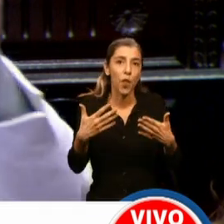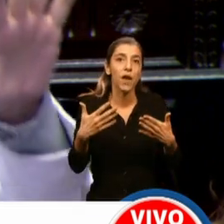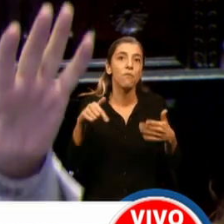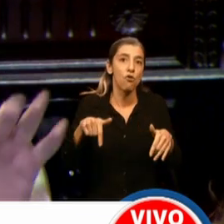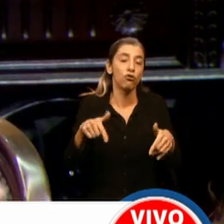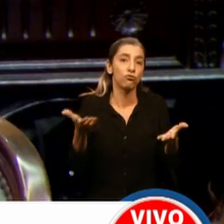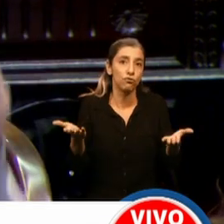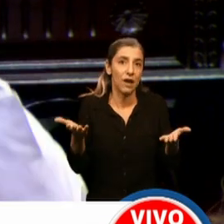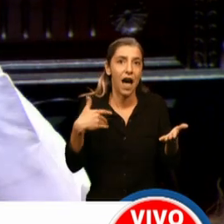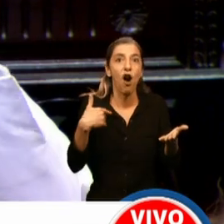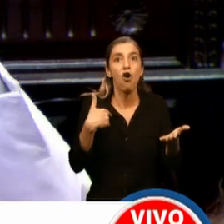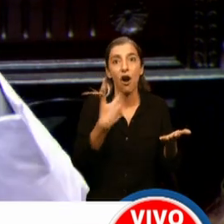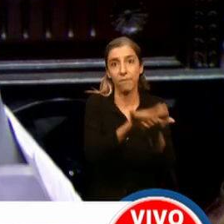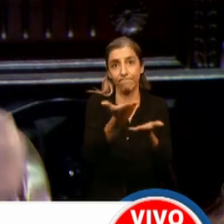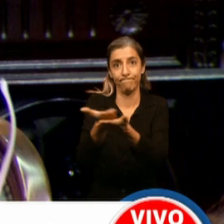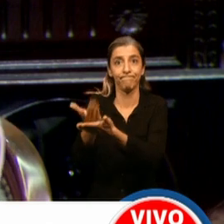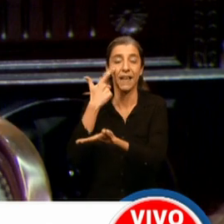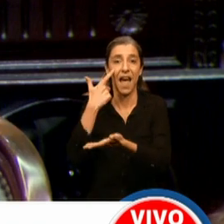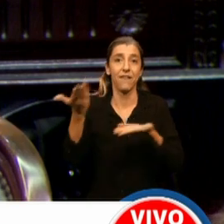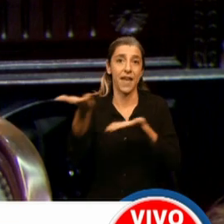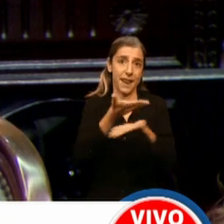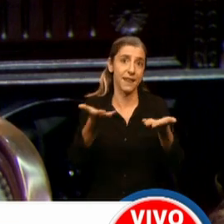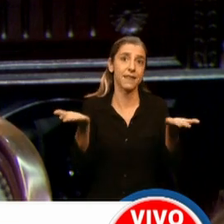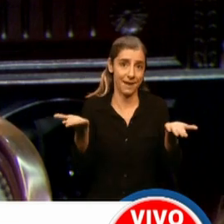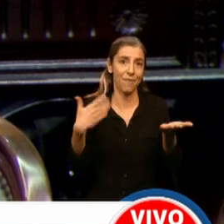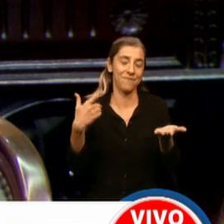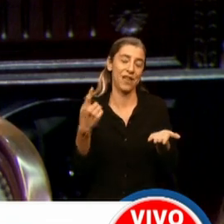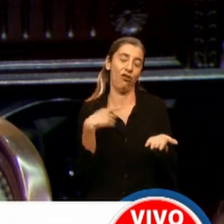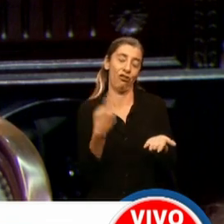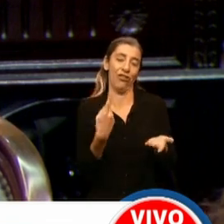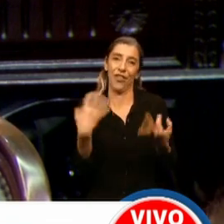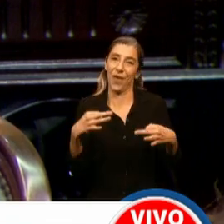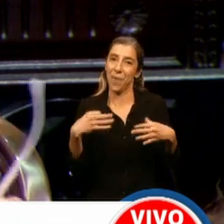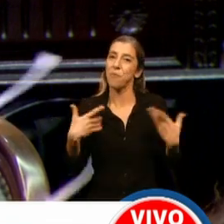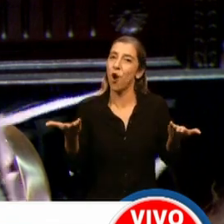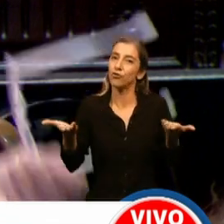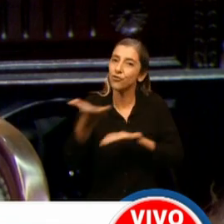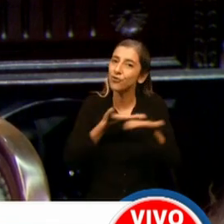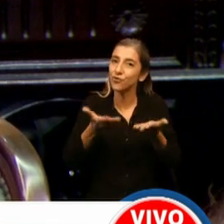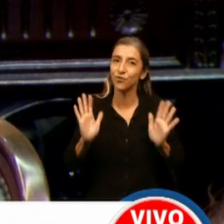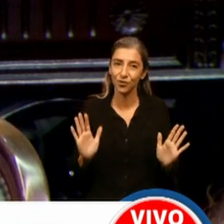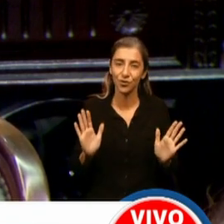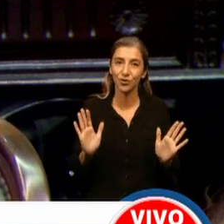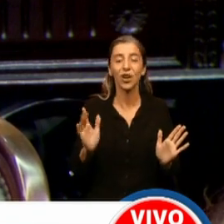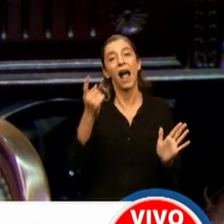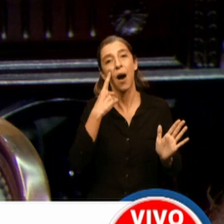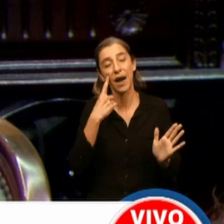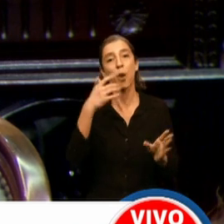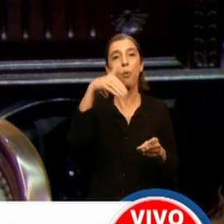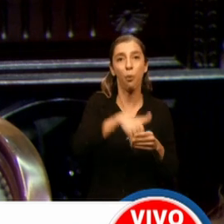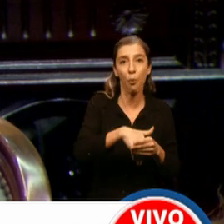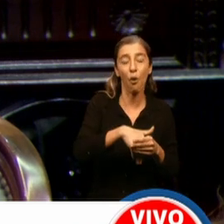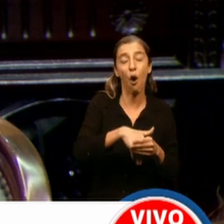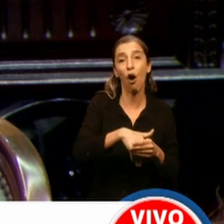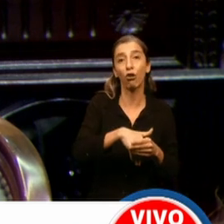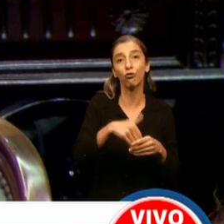todo cartas sobre la mesa y con las cartas sobre la mesa ver si nos vamos si vamos a votar en